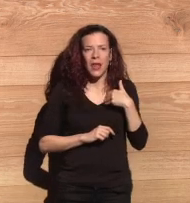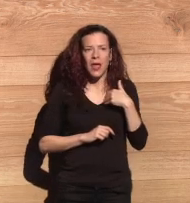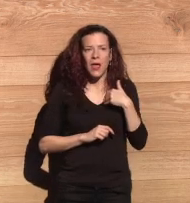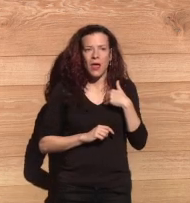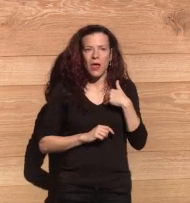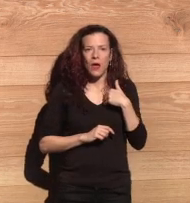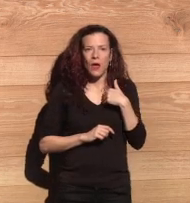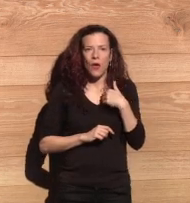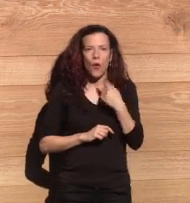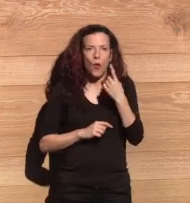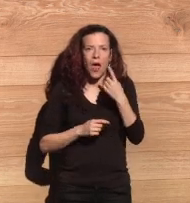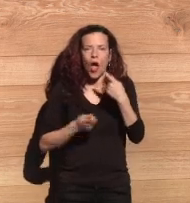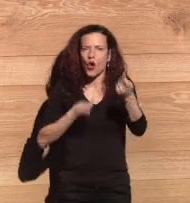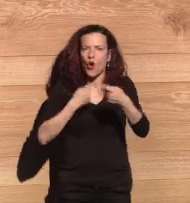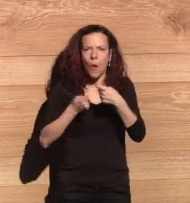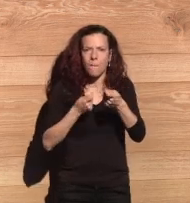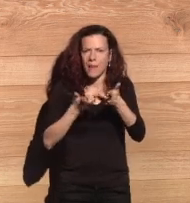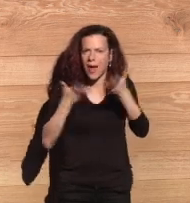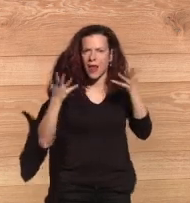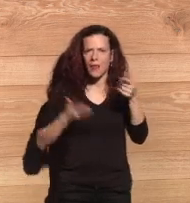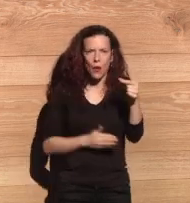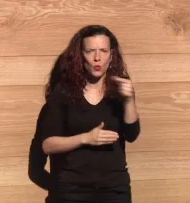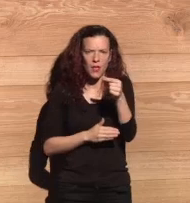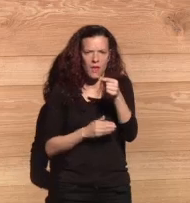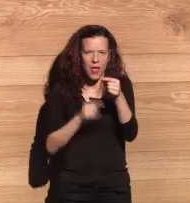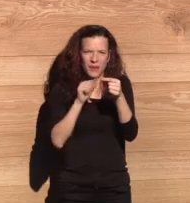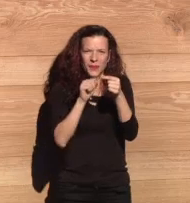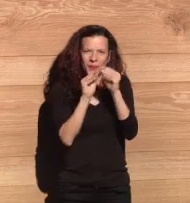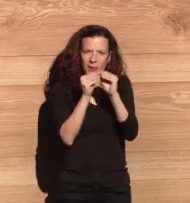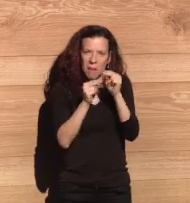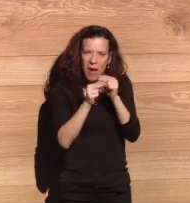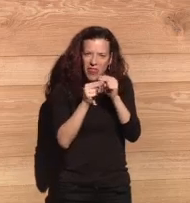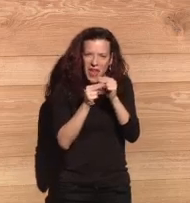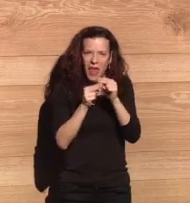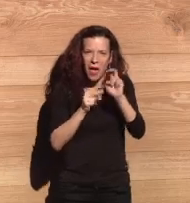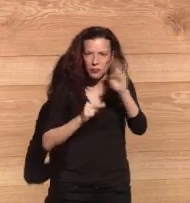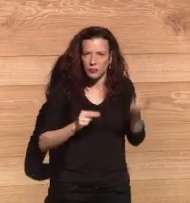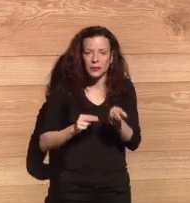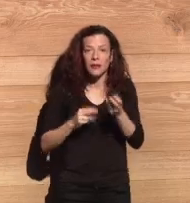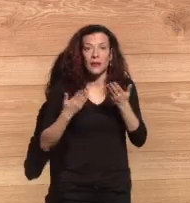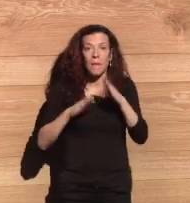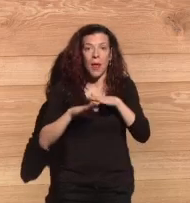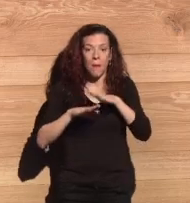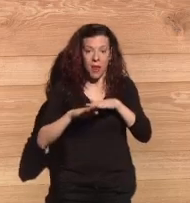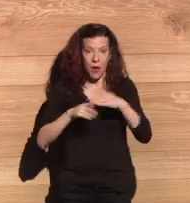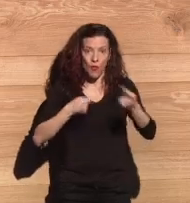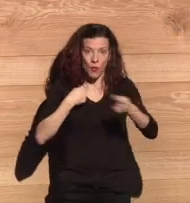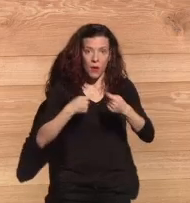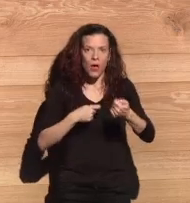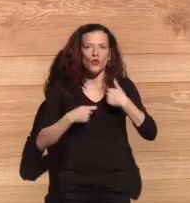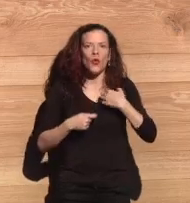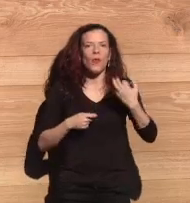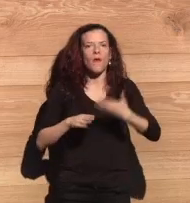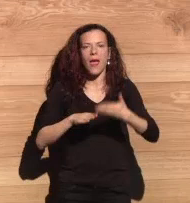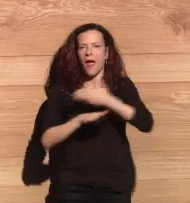una enorme compra de USBs con maderita y con historietas, pero que para comprarla yo tenía